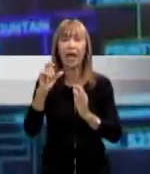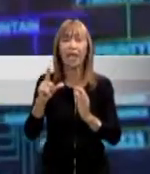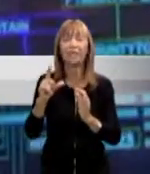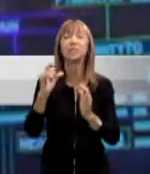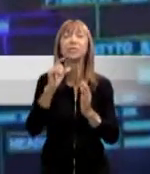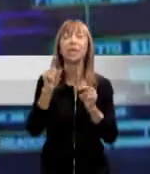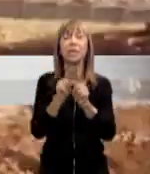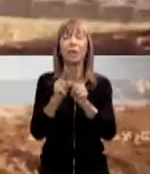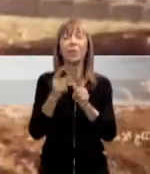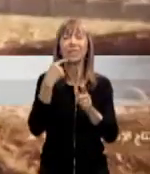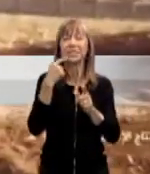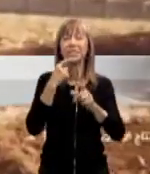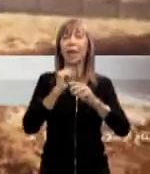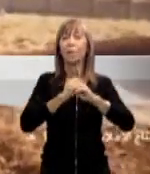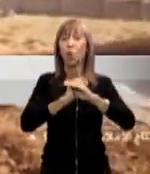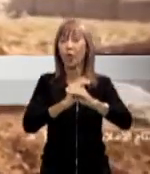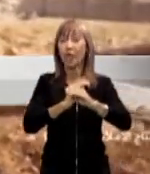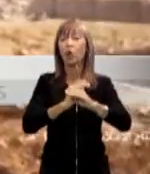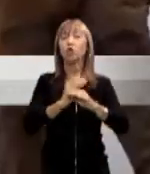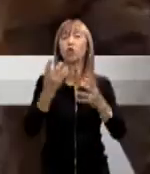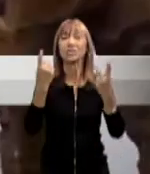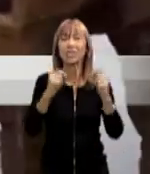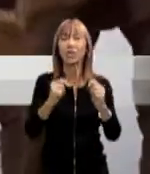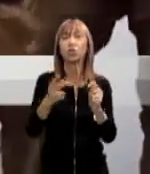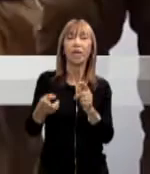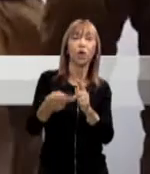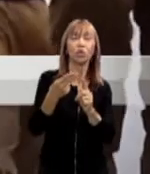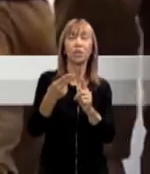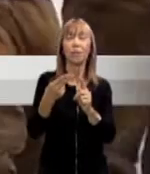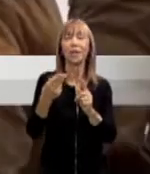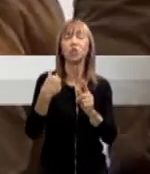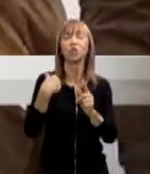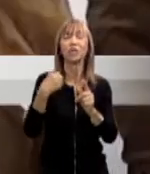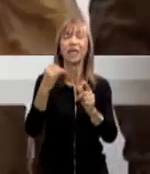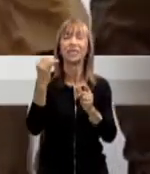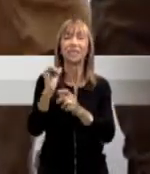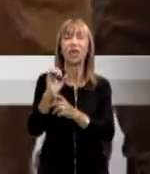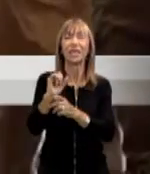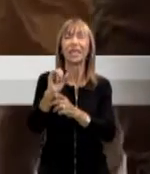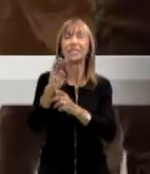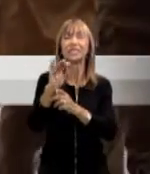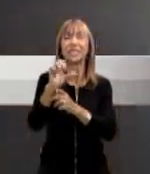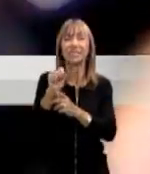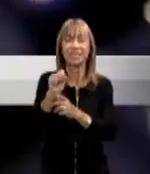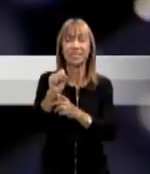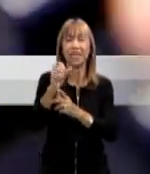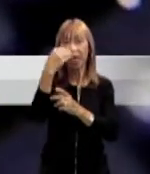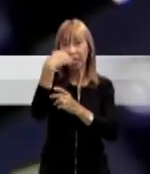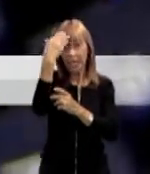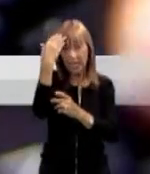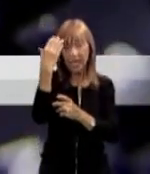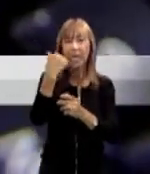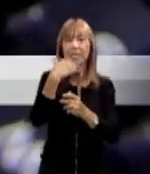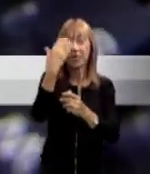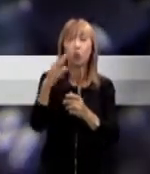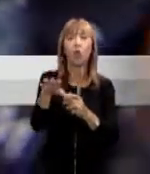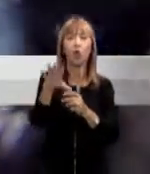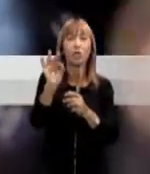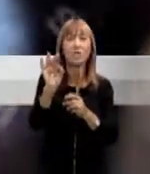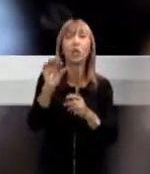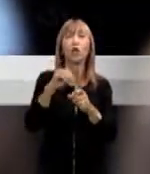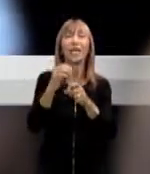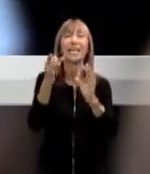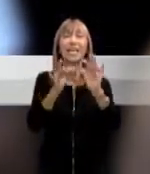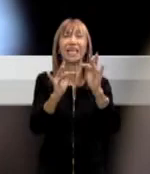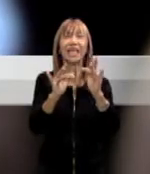Google anunció el bloqueo de los intentos de reclutamiento del Estado Islámico o ISIS en la Internet. El Estado Islámico ha encontrado en